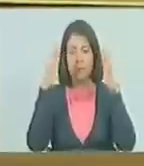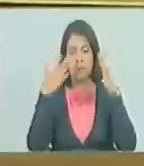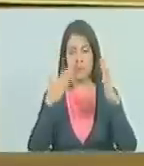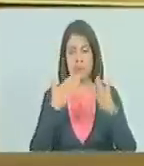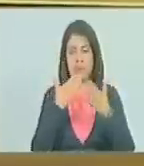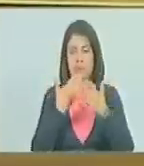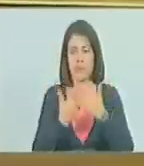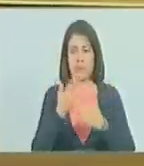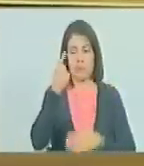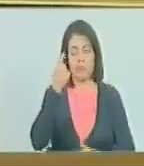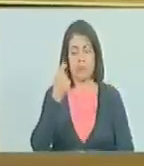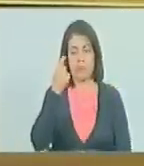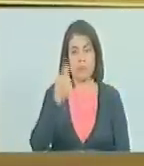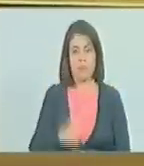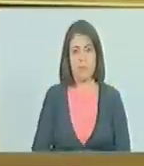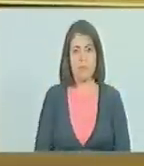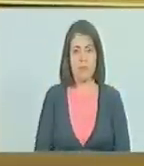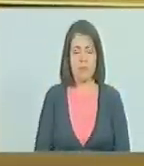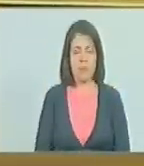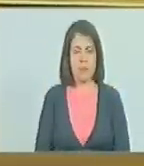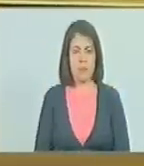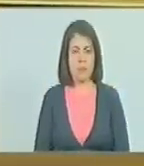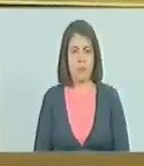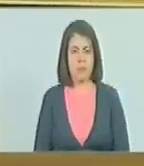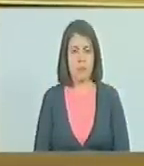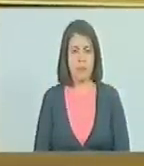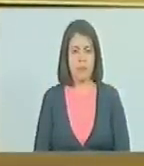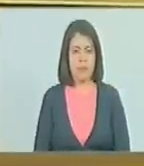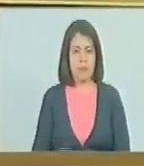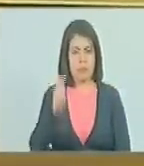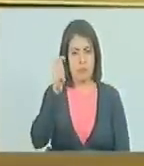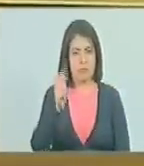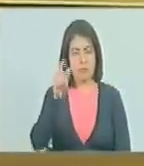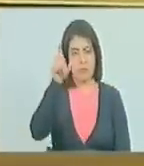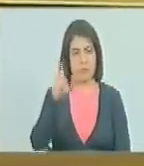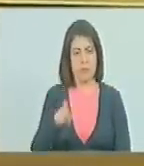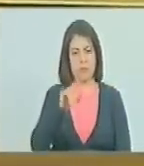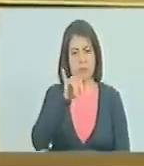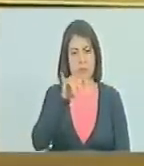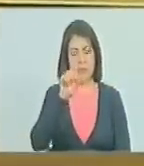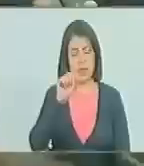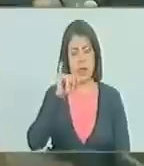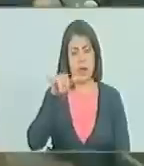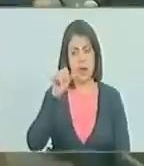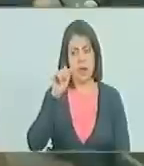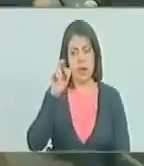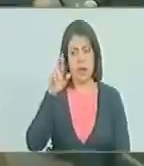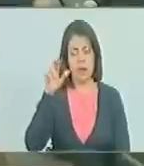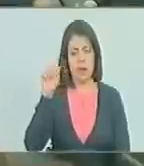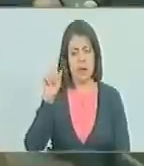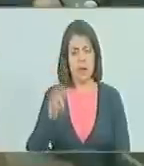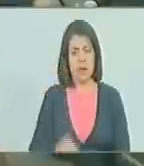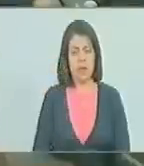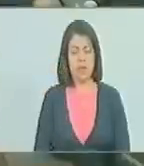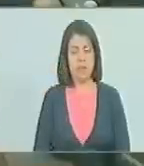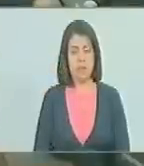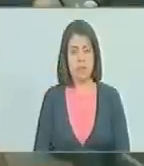Gracias, diputado. Déjame en derecho de palabra a la diputada Yajaira Meléndez.